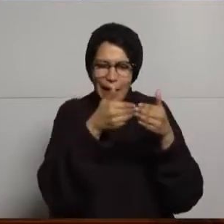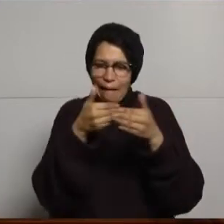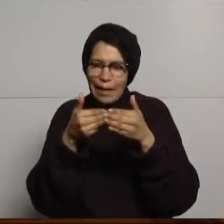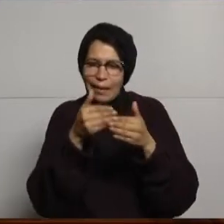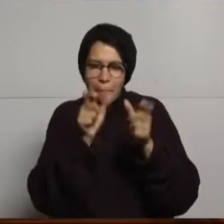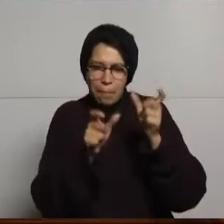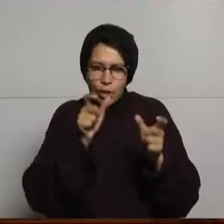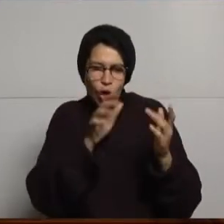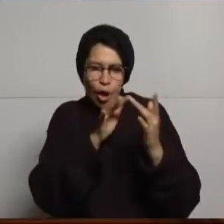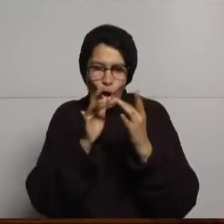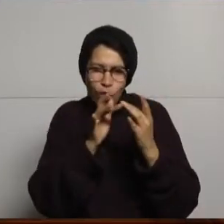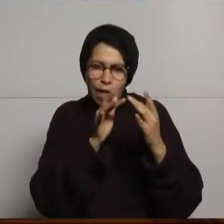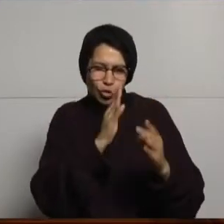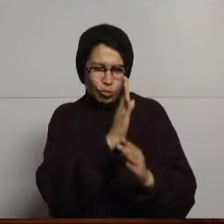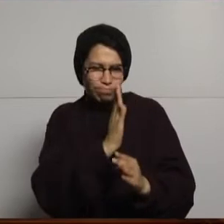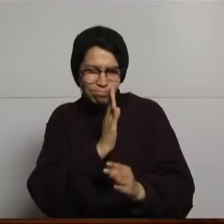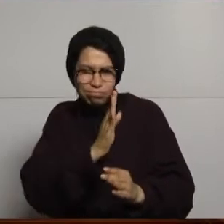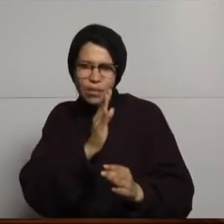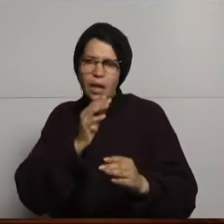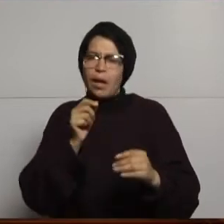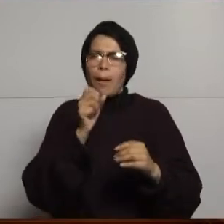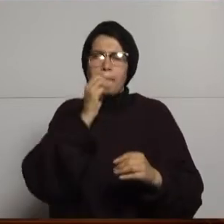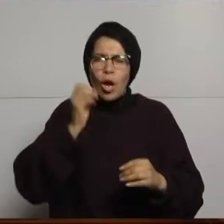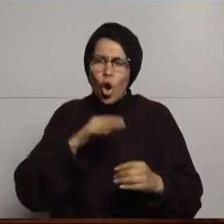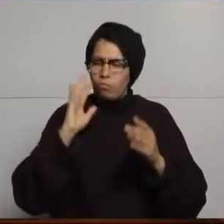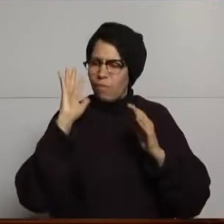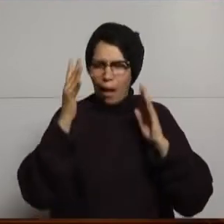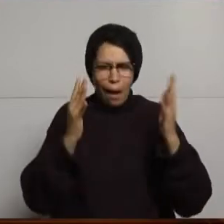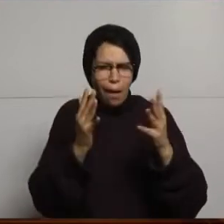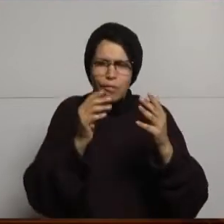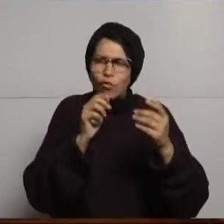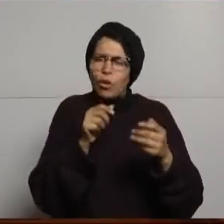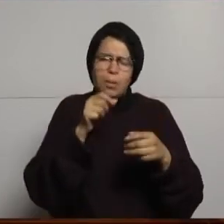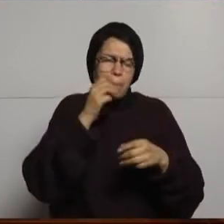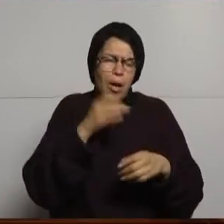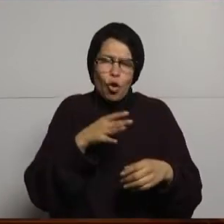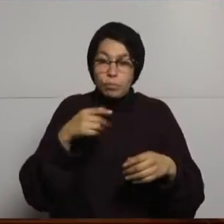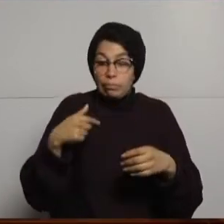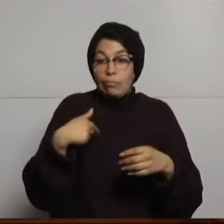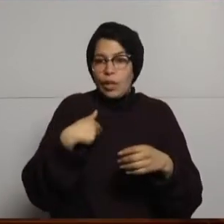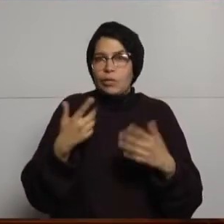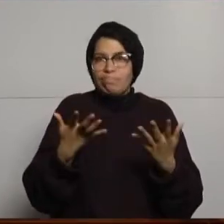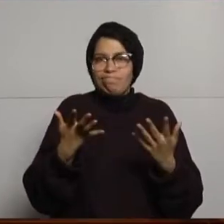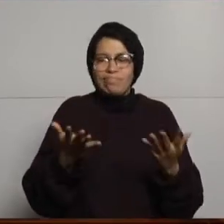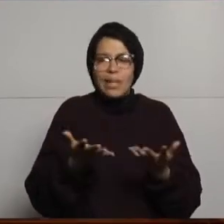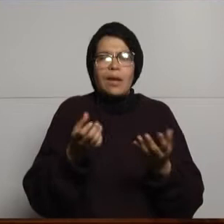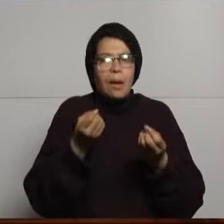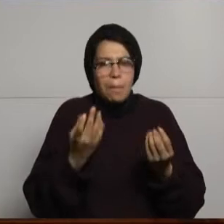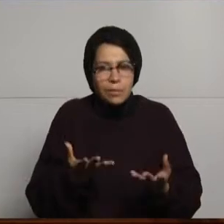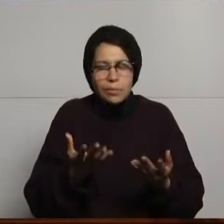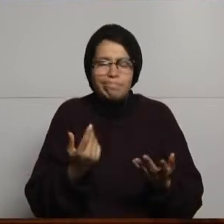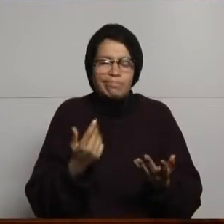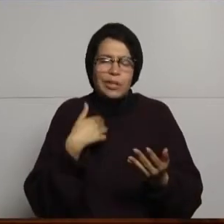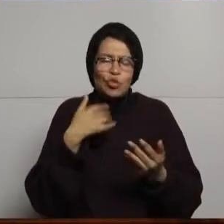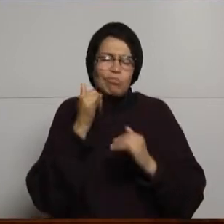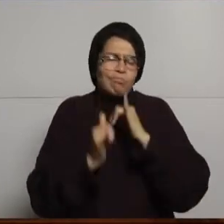de relaciones reales. Entonces, hago ese llamado solo por joder la vida y para motivar la conversación. Creo que